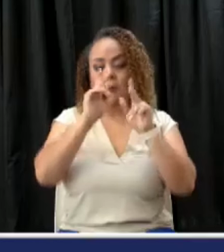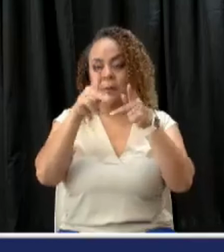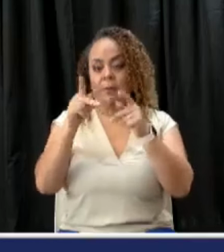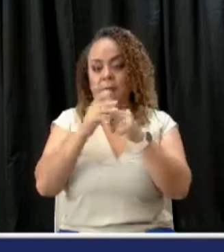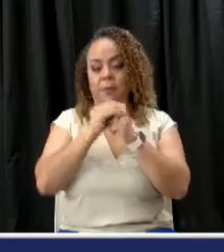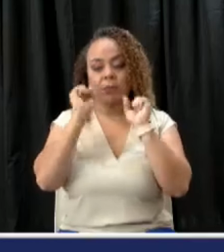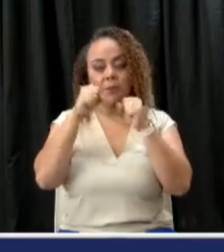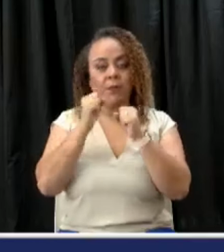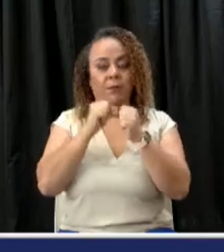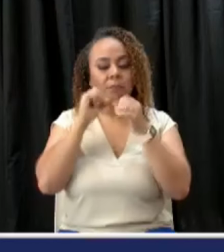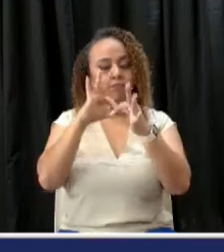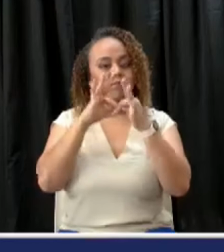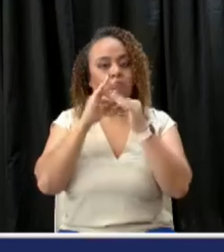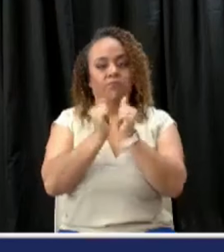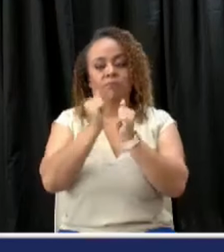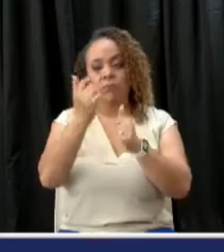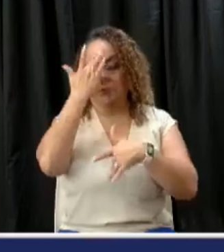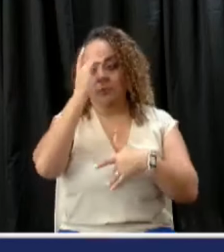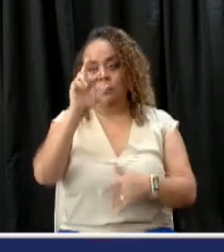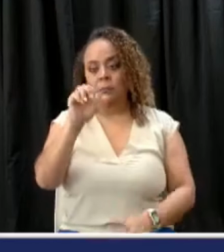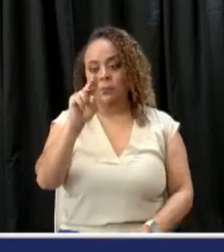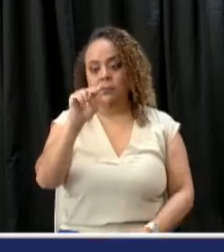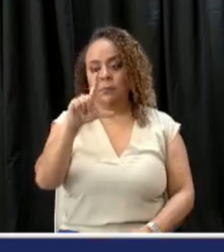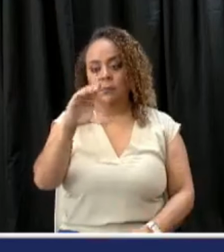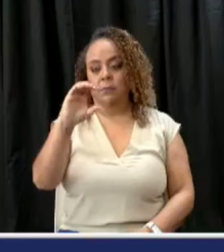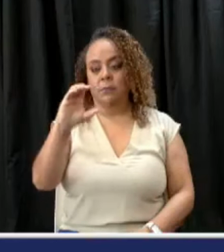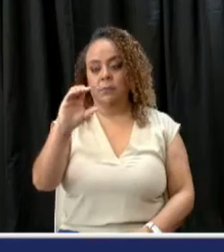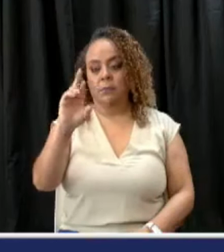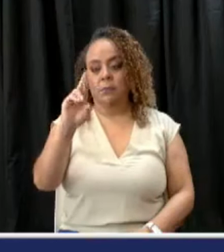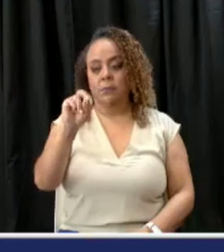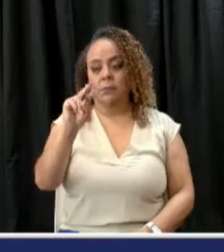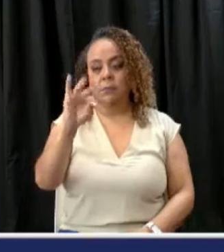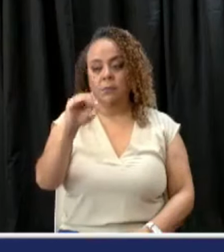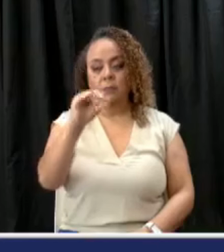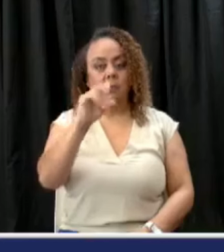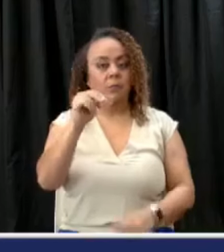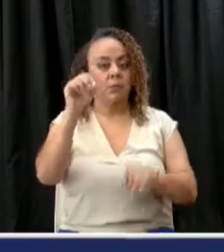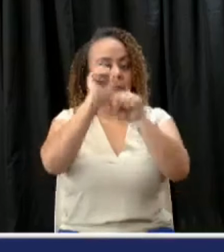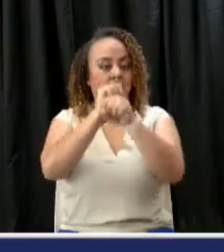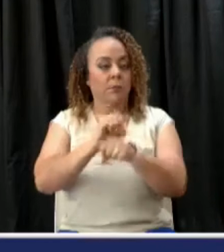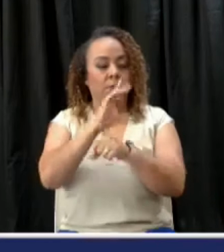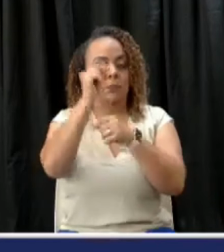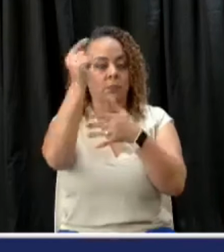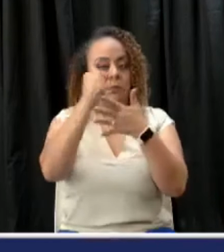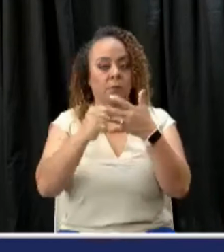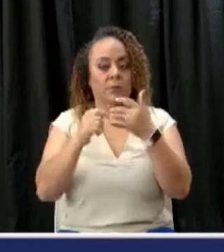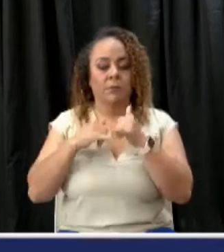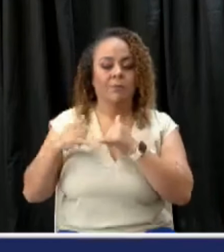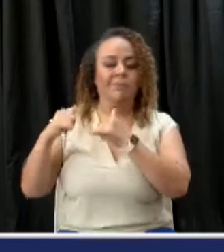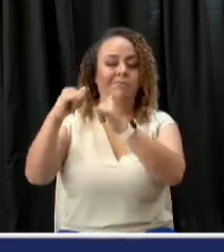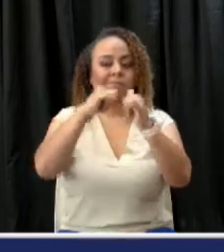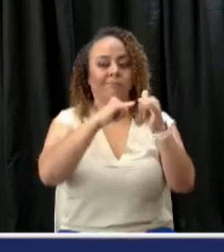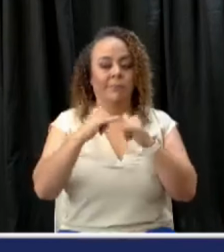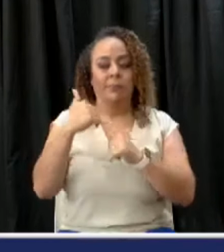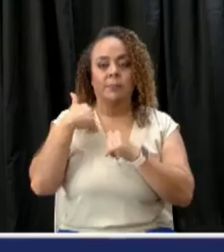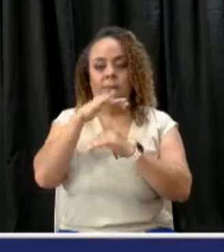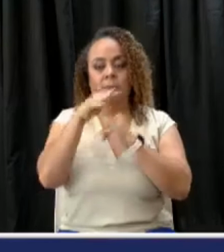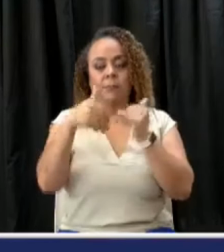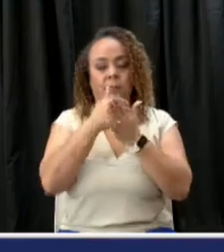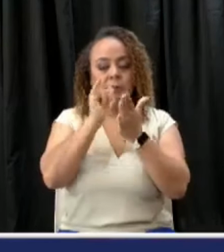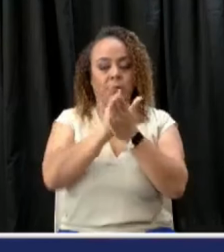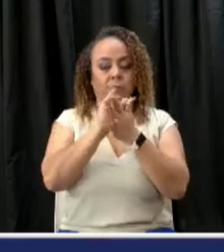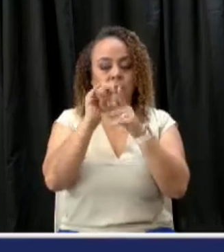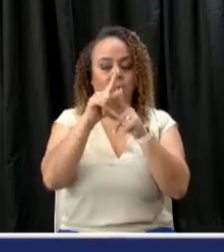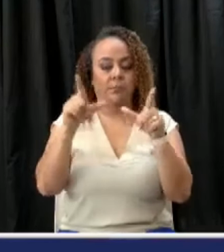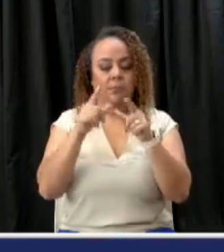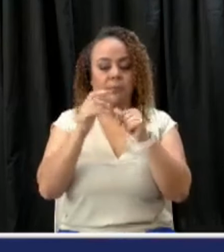pueden estar relacionadas con la enfermedad renal crónica no tradicional y cuáles son los factores en común que tienen todas estas